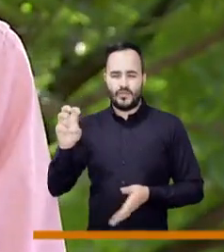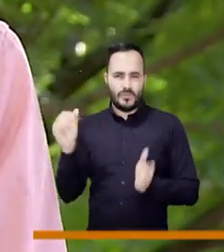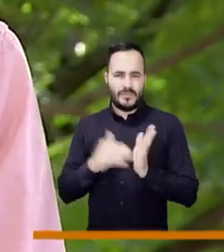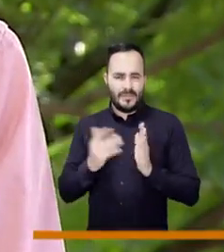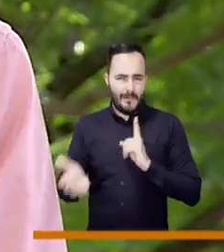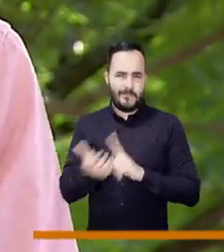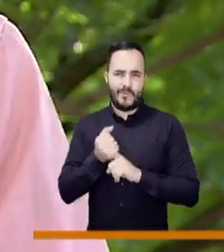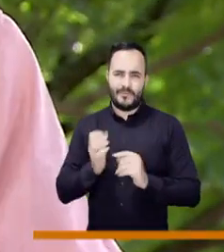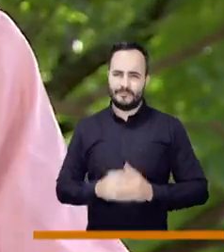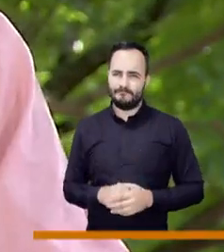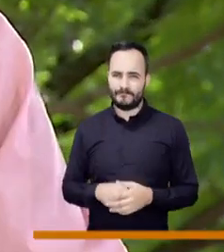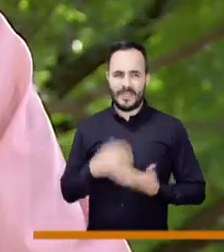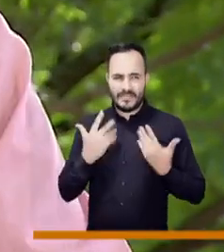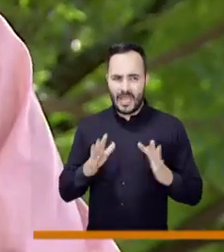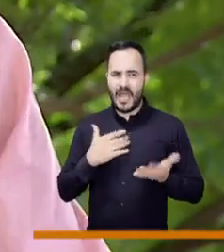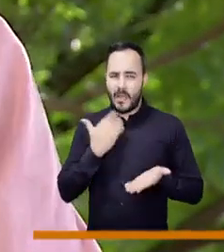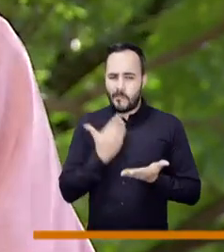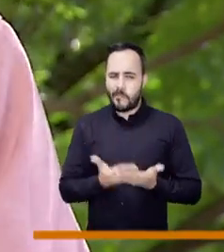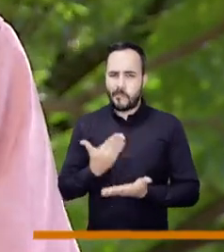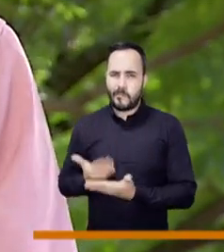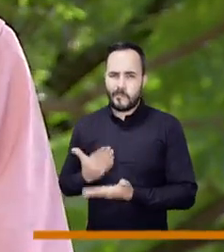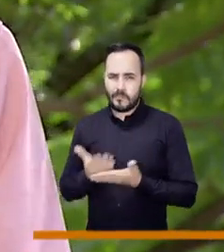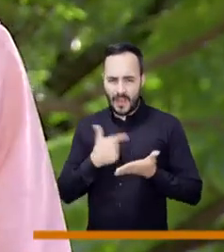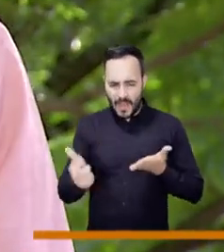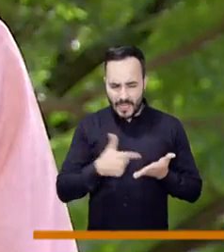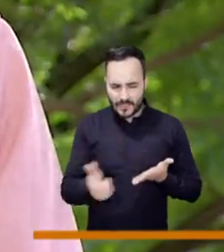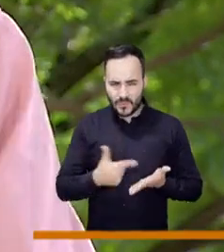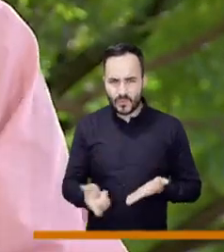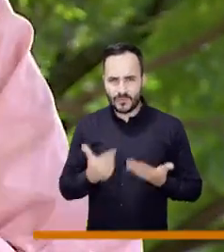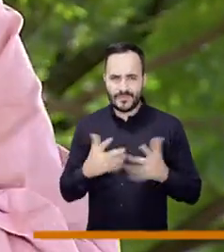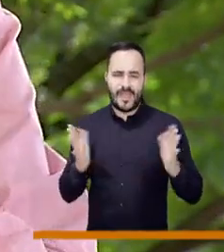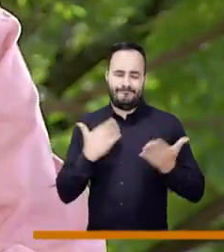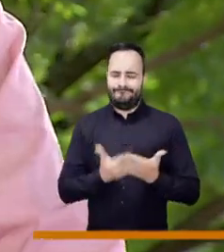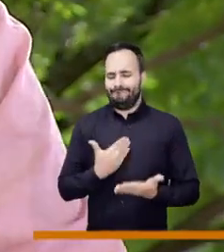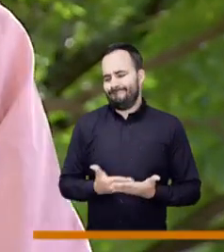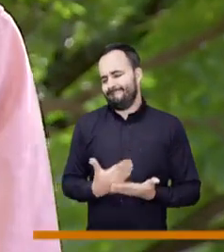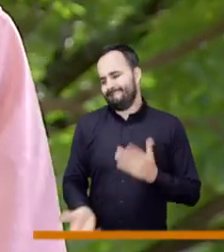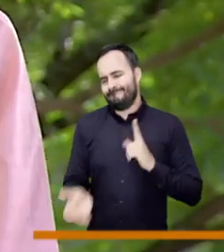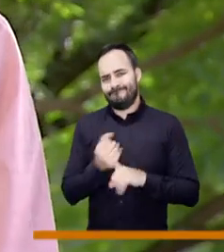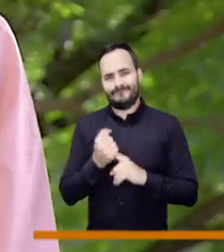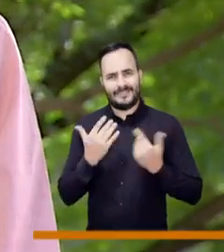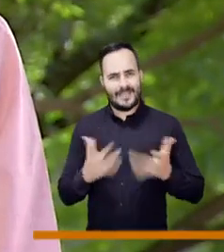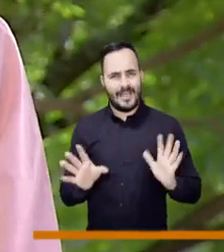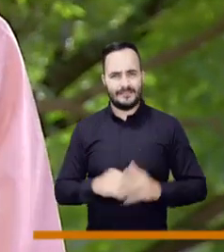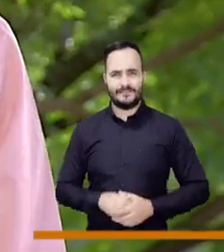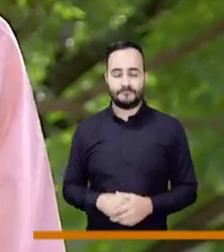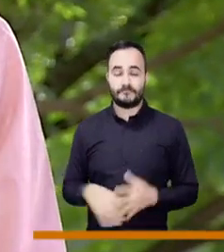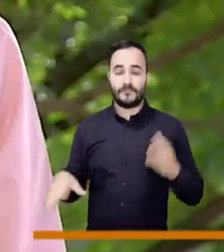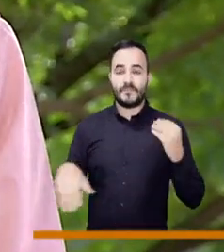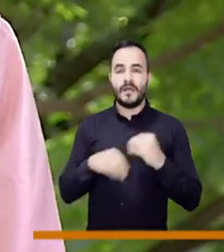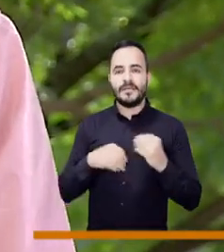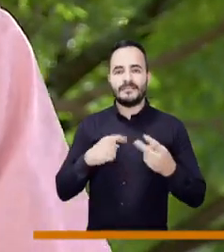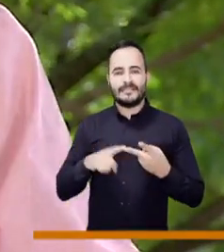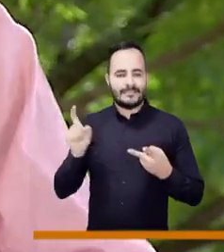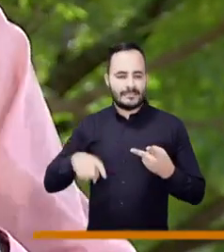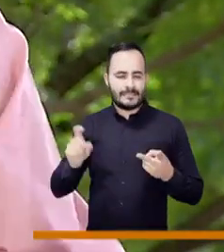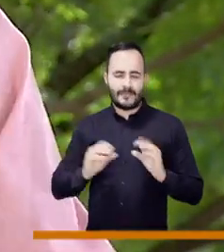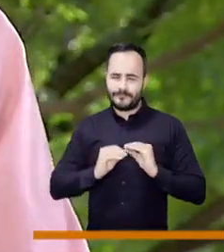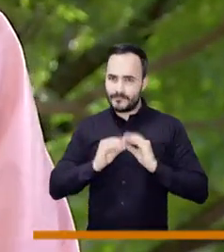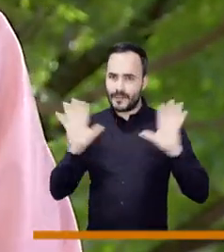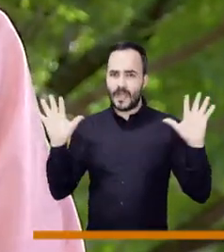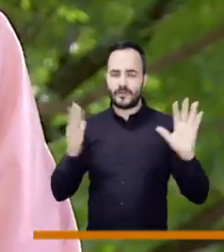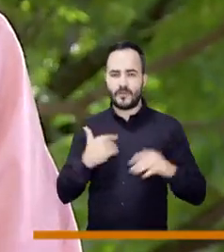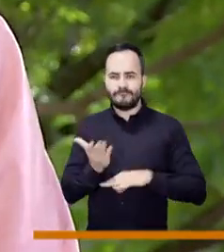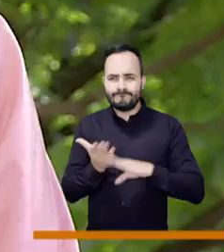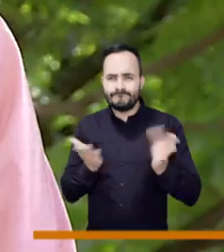explicaciones por dar en el tema de dónde se gastaron la plata y cómo se la gastaron. Y además, Hay que mirar claramente, hicimos